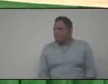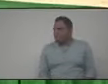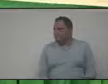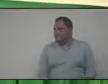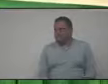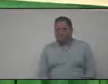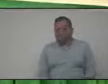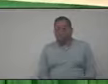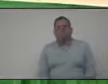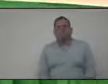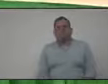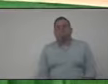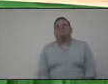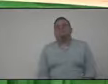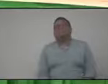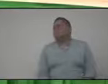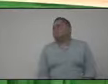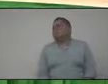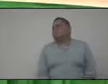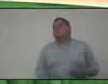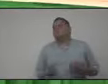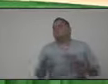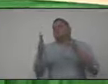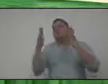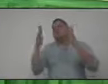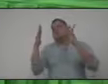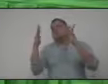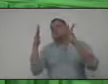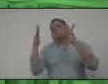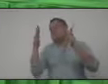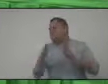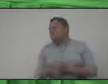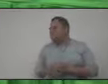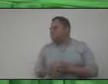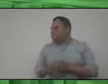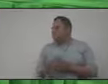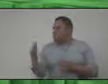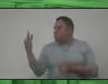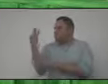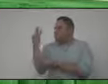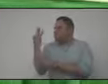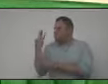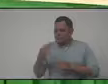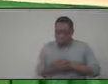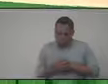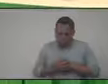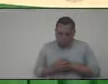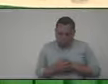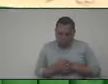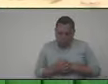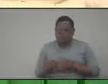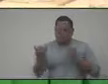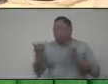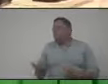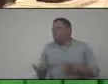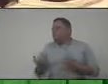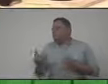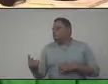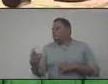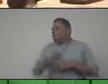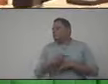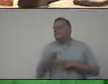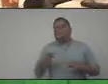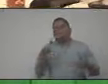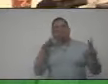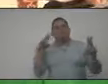por acá. Bueno, qué bueno contar con estos testimonios. Quisimos hacerlo esta vez de esa manera, para que la